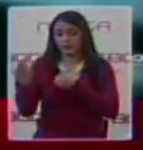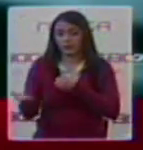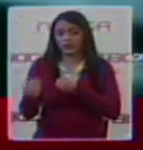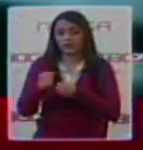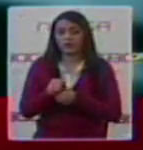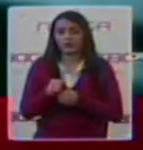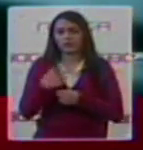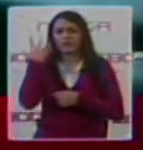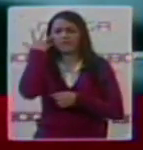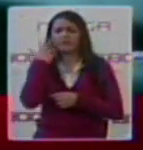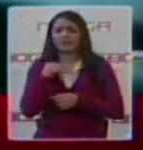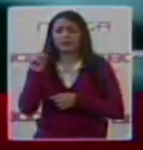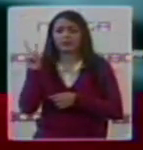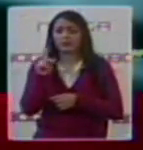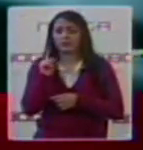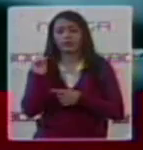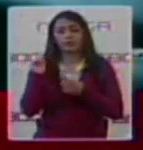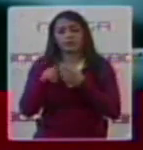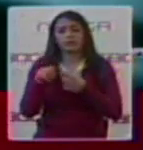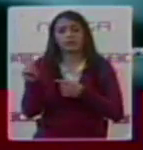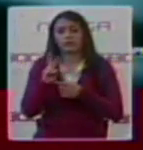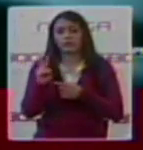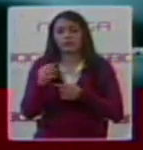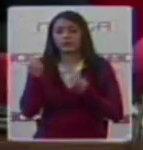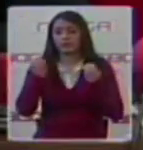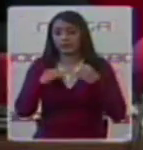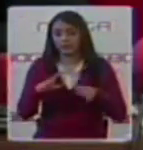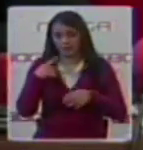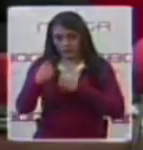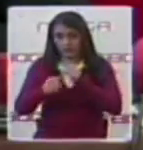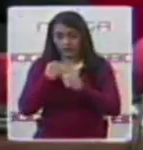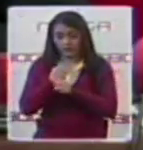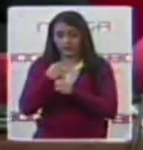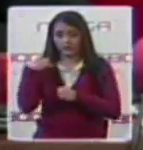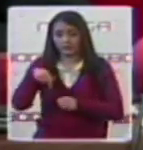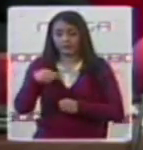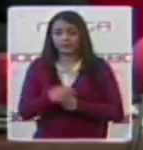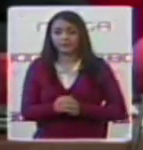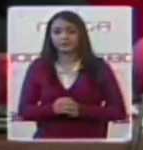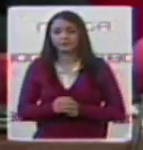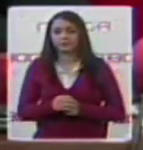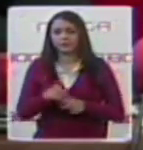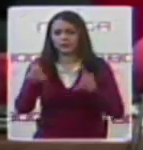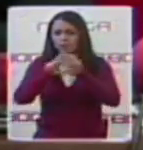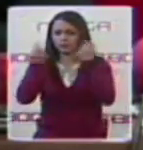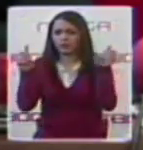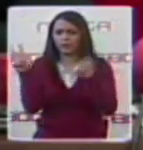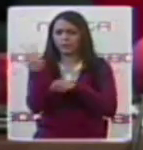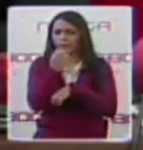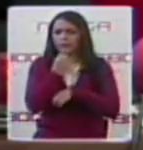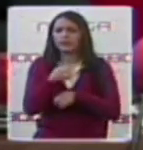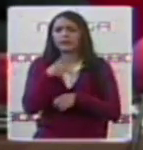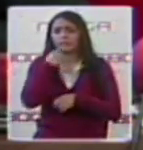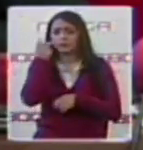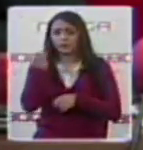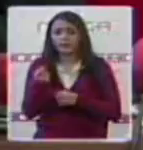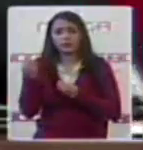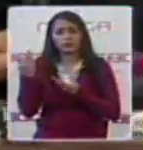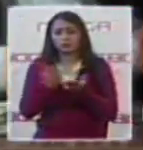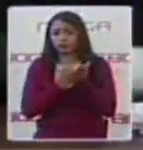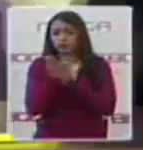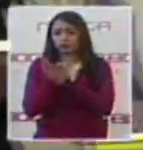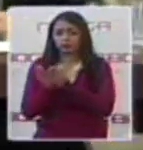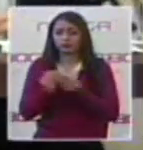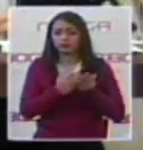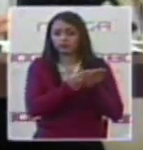entre el 21 y el 22 de septiembre de este año. 20 empresas públicas ofrecerán los